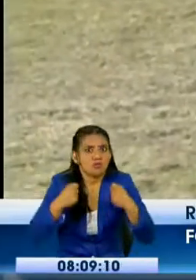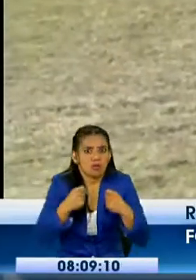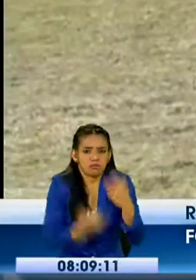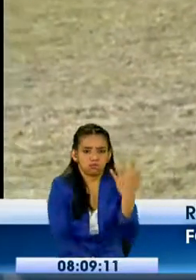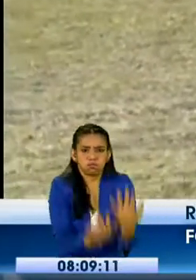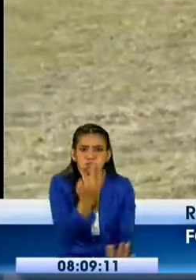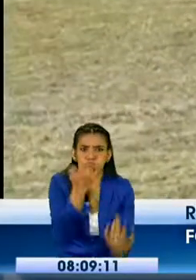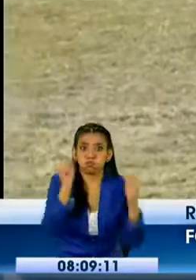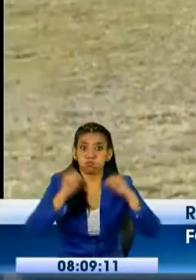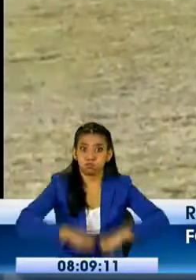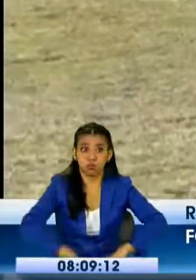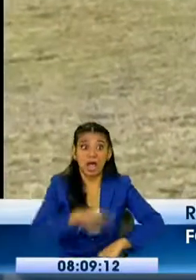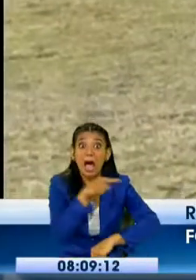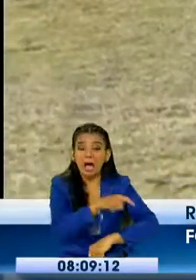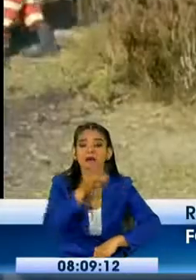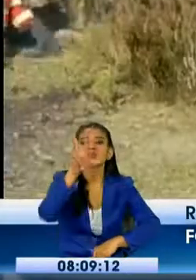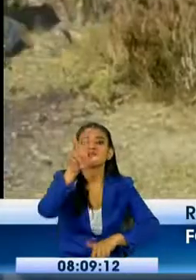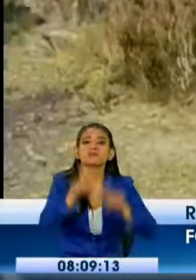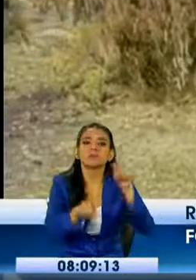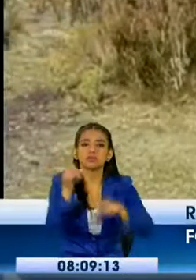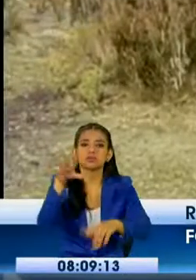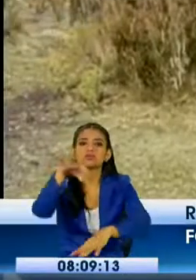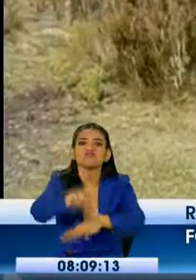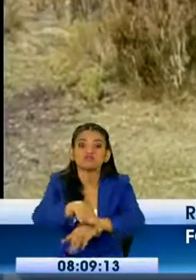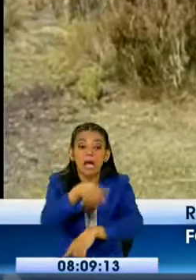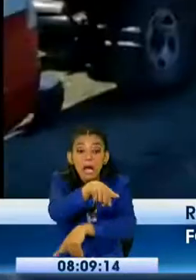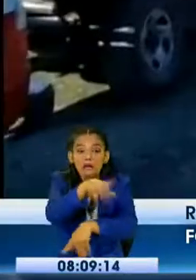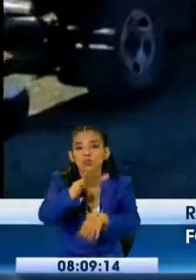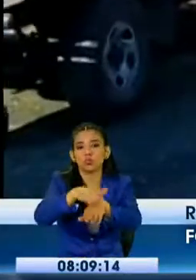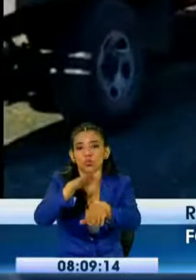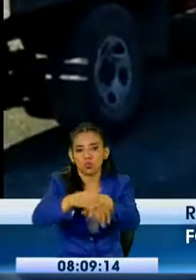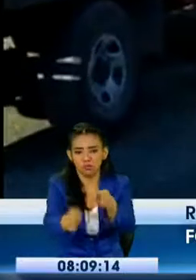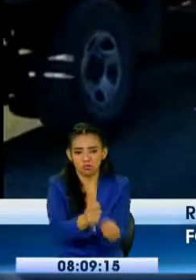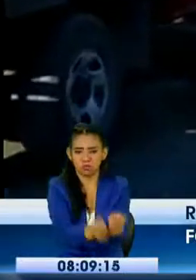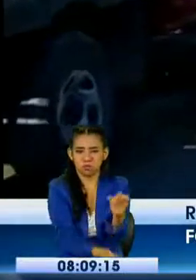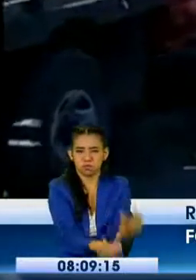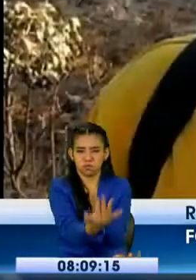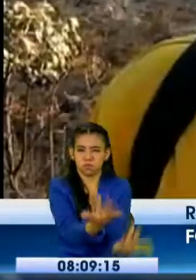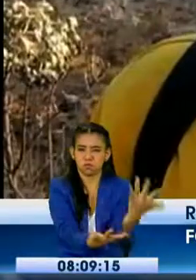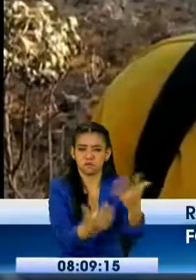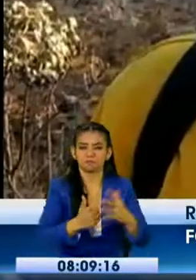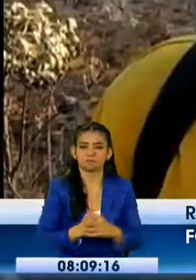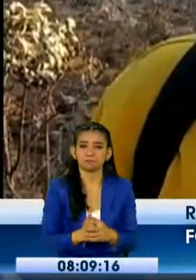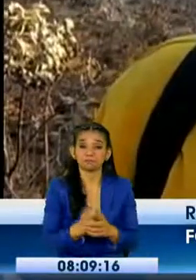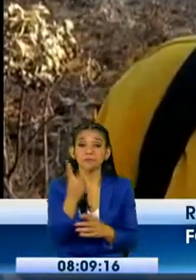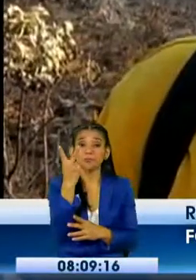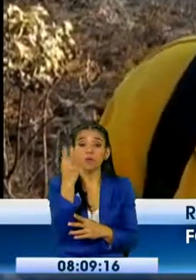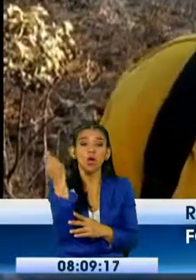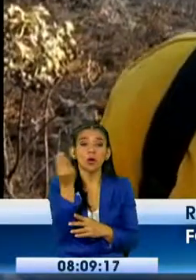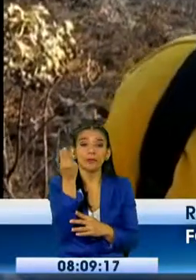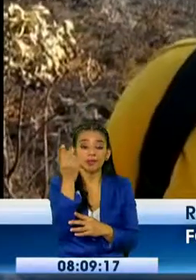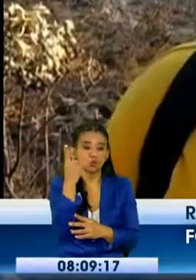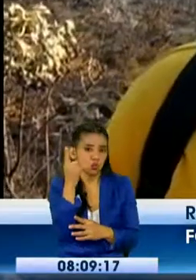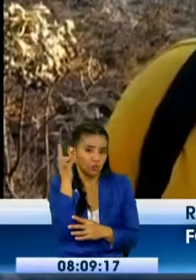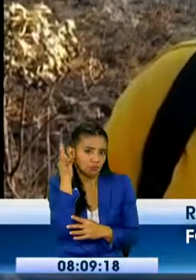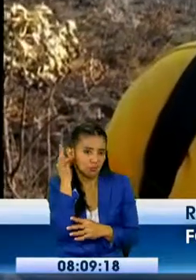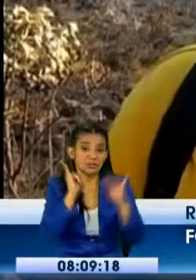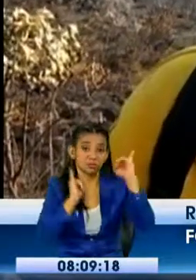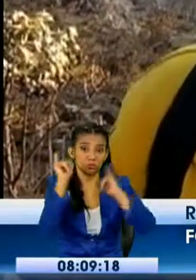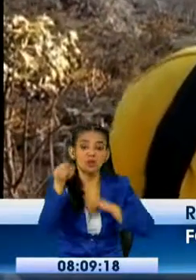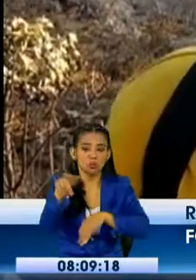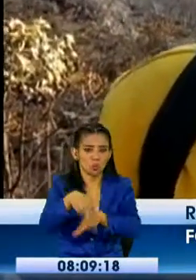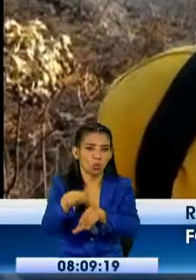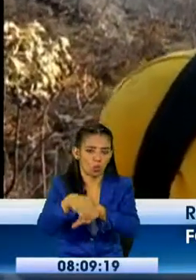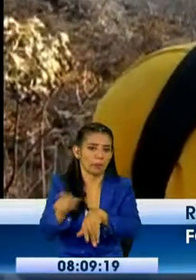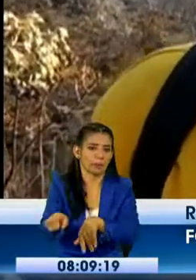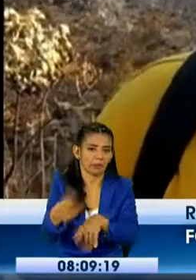hay 3 personas detenidas por aparentemente ser los que ocasionaron este hecho. Dos jóvenes y una señorita, y son los que están en